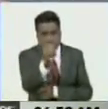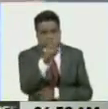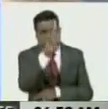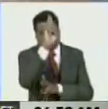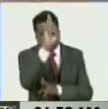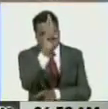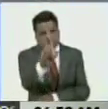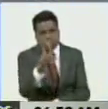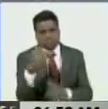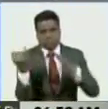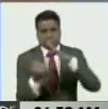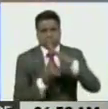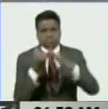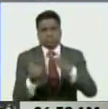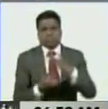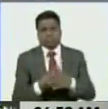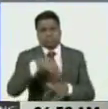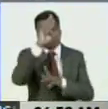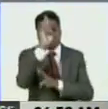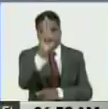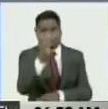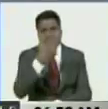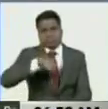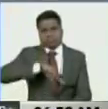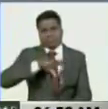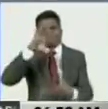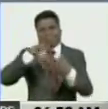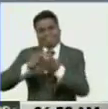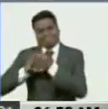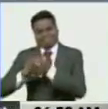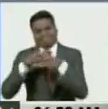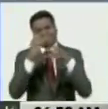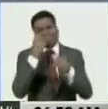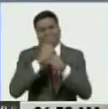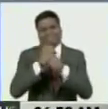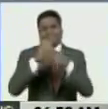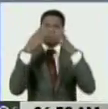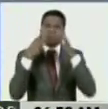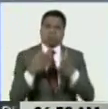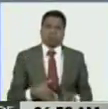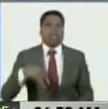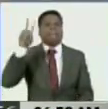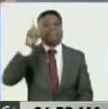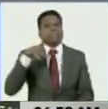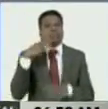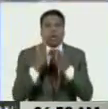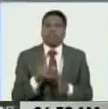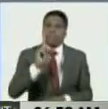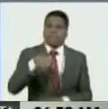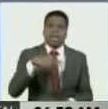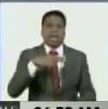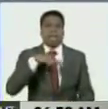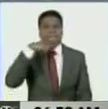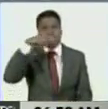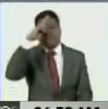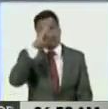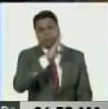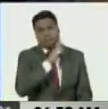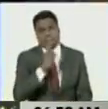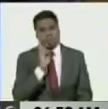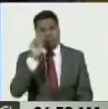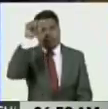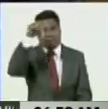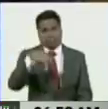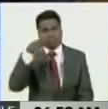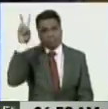al respeto a nuestros compañeros que también son venezolanos y venezolanas, que son padres de familia y madres de familia también.